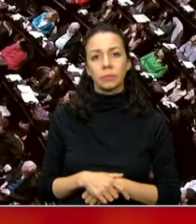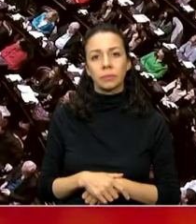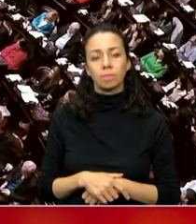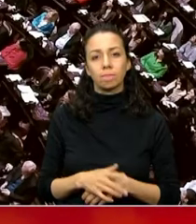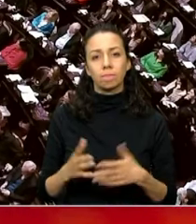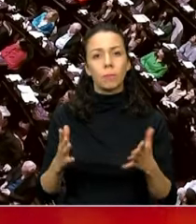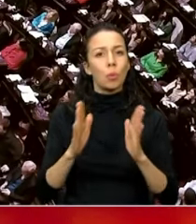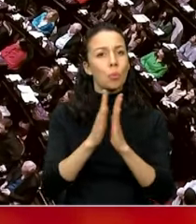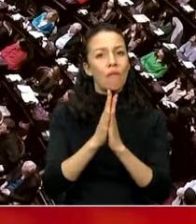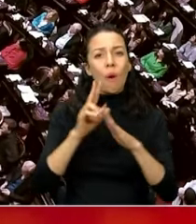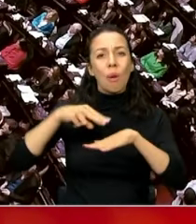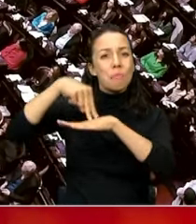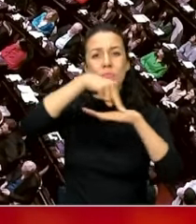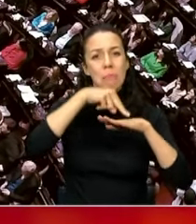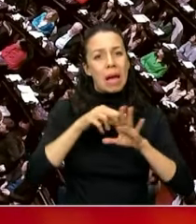no se pare nadie,